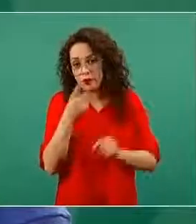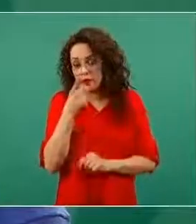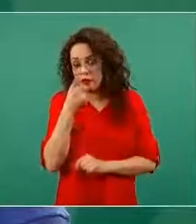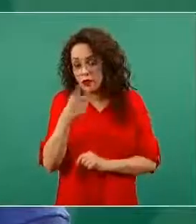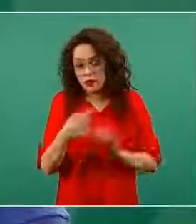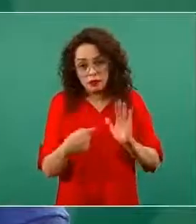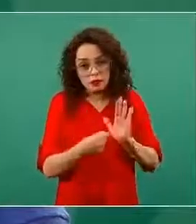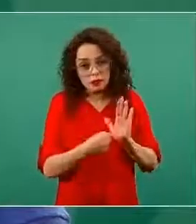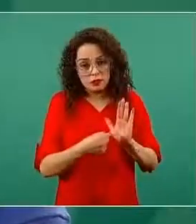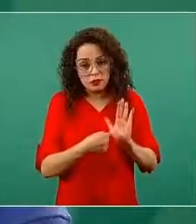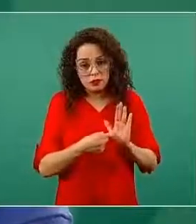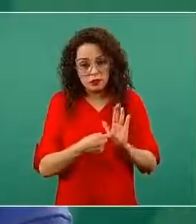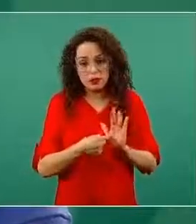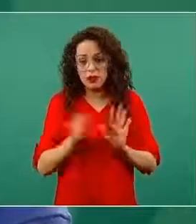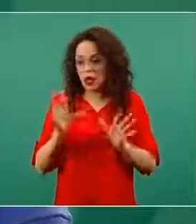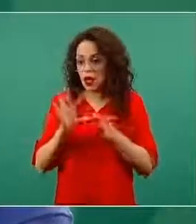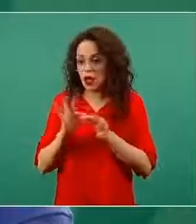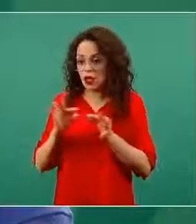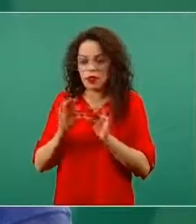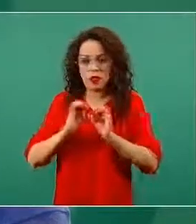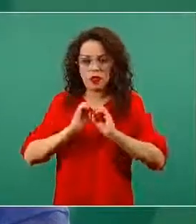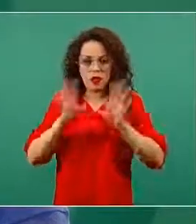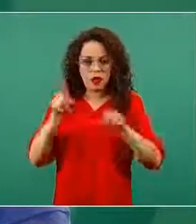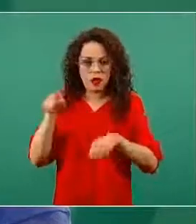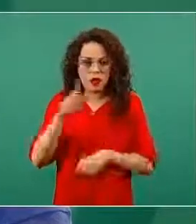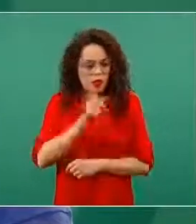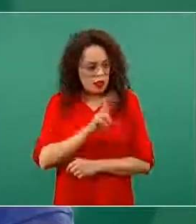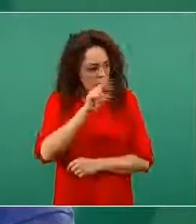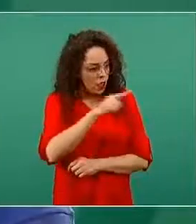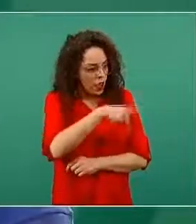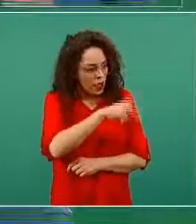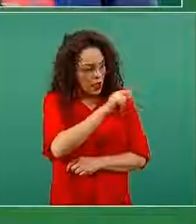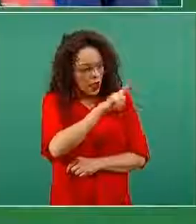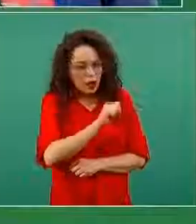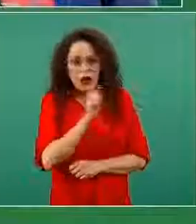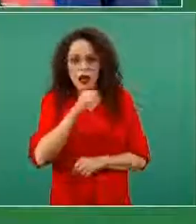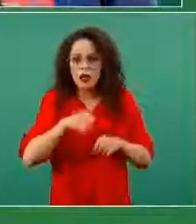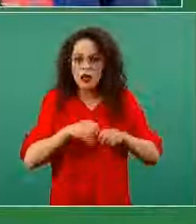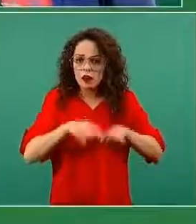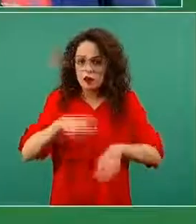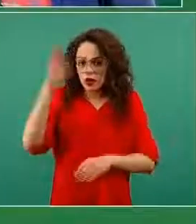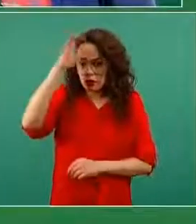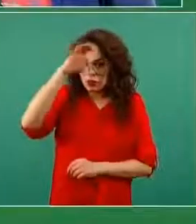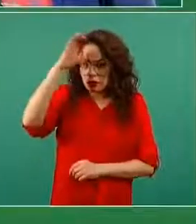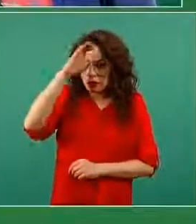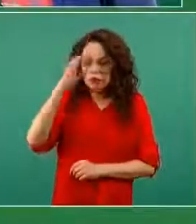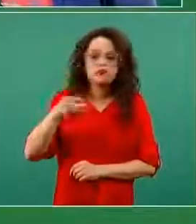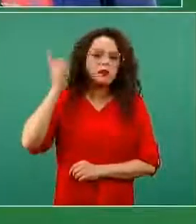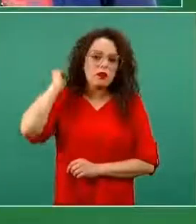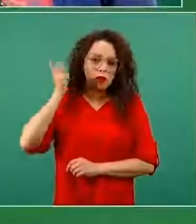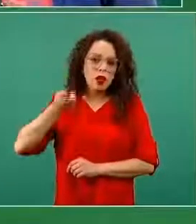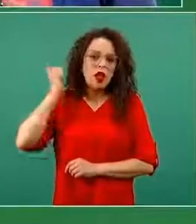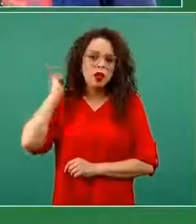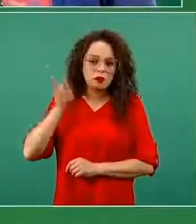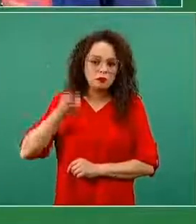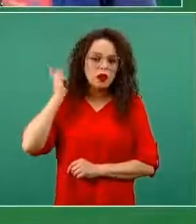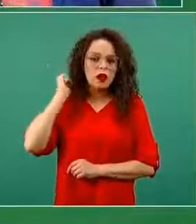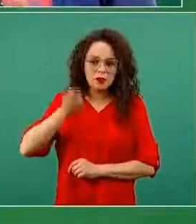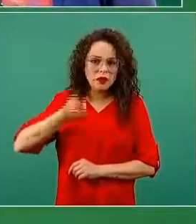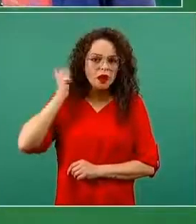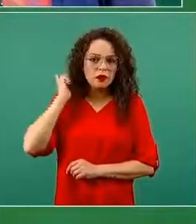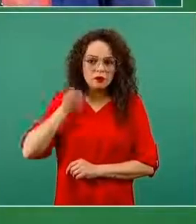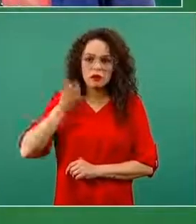muy clara la doctora Carla en decir, la información científica se está generando día a día. Cada